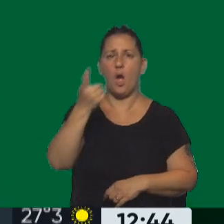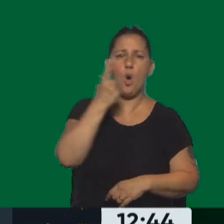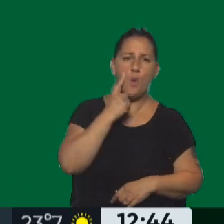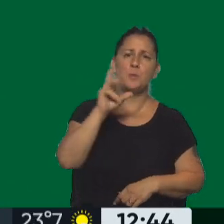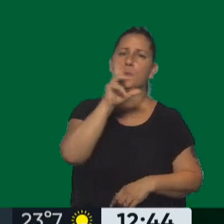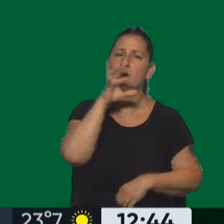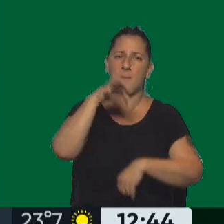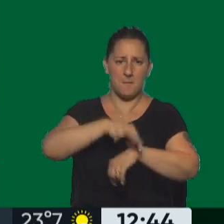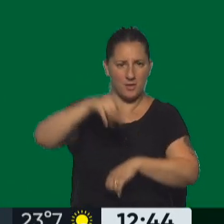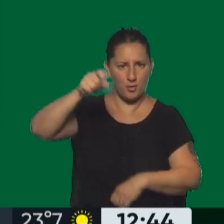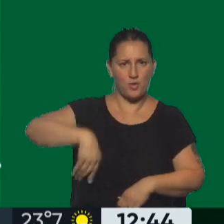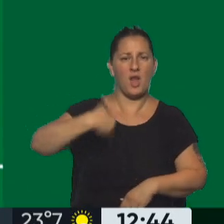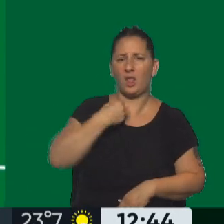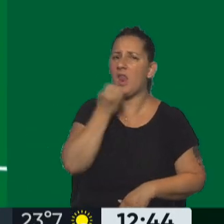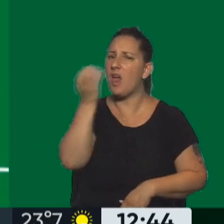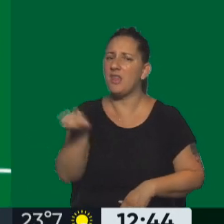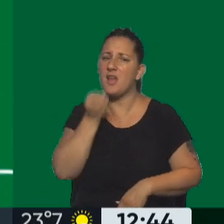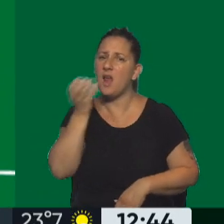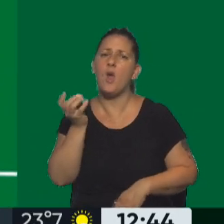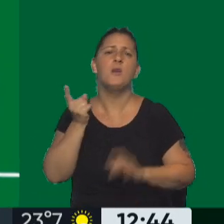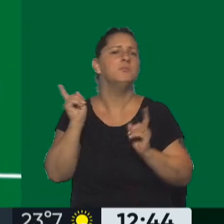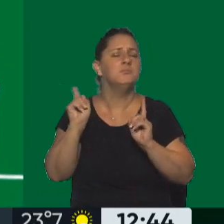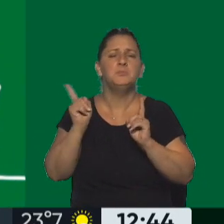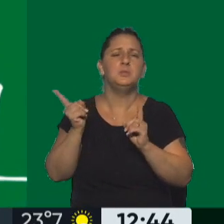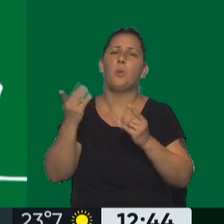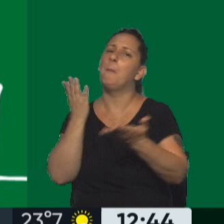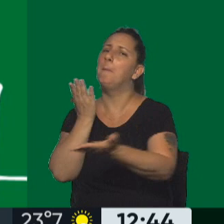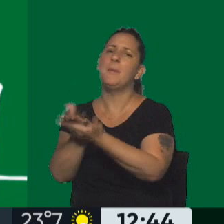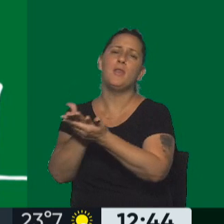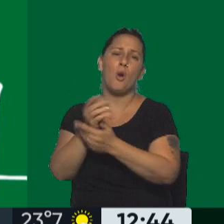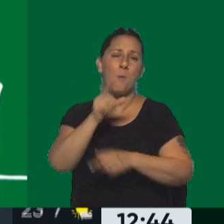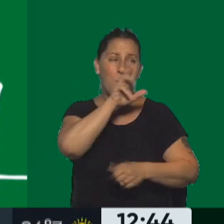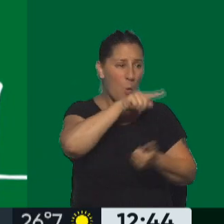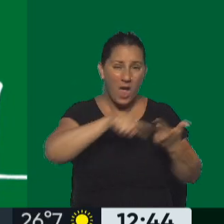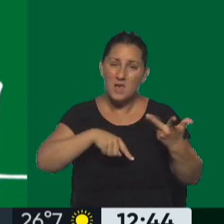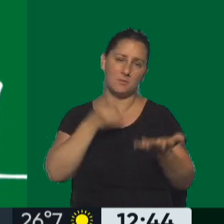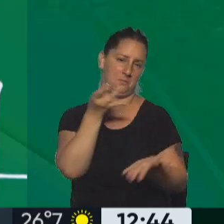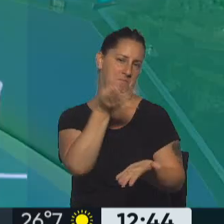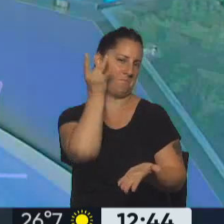de acá de Argentina y pidió lo que correspondía no que era la absolución